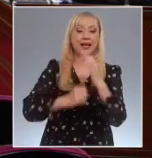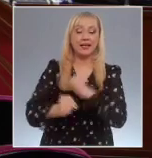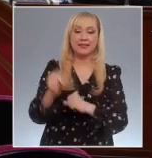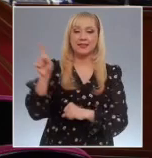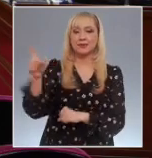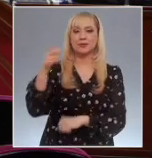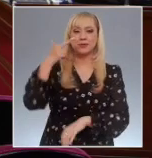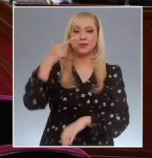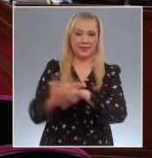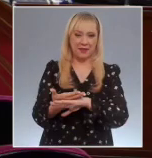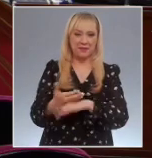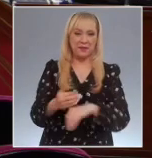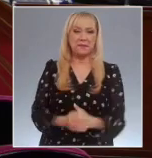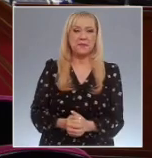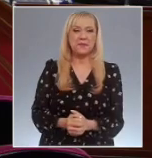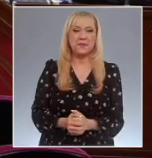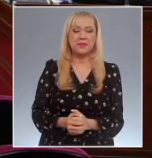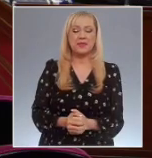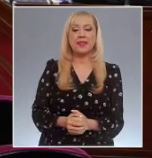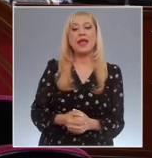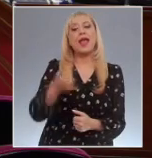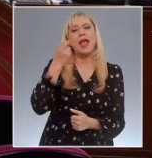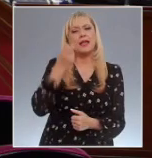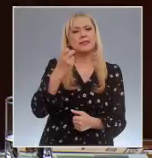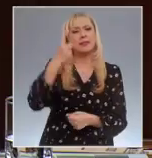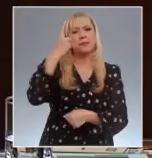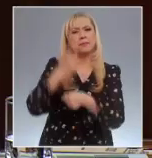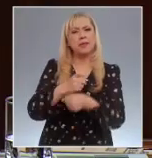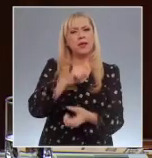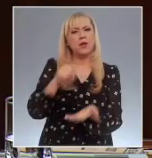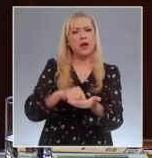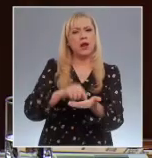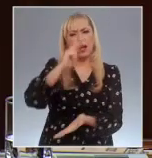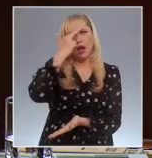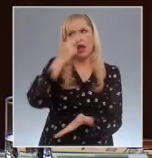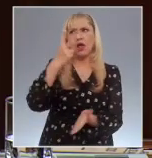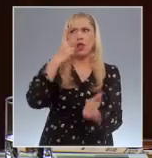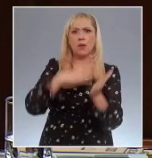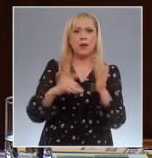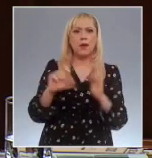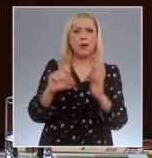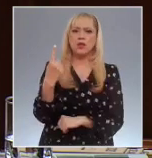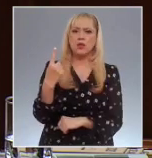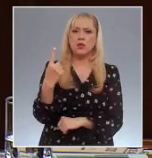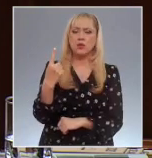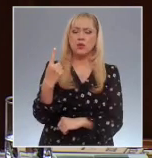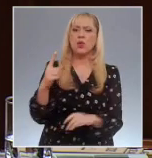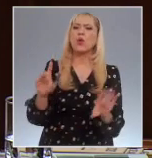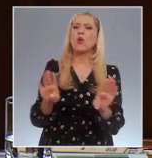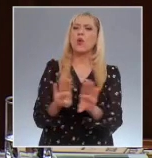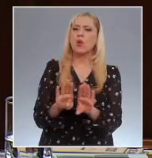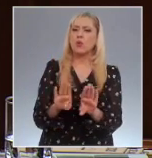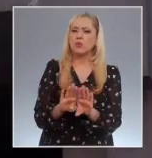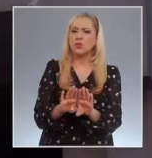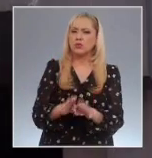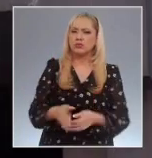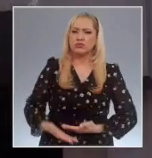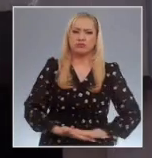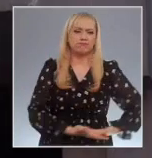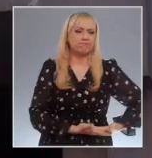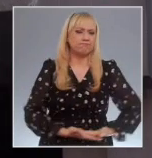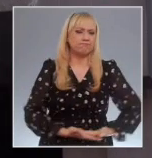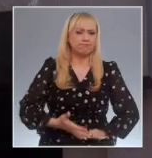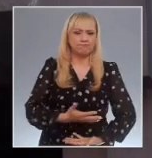fue por una resolución del Pleno de la Corte en 2021 sobre la despenalización de la interrupción voluntaria del embarazo, en la que la